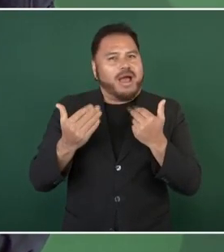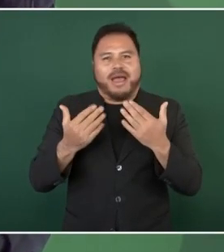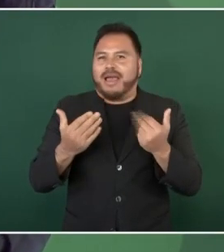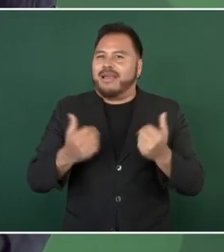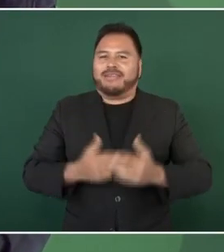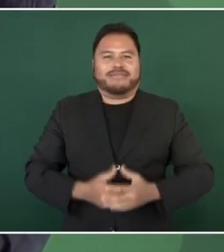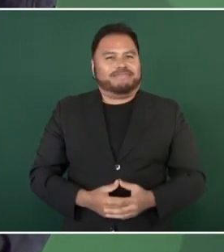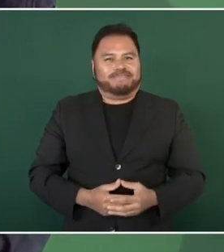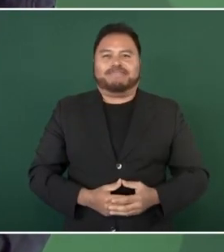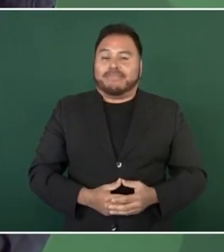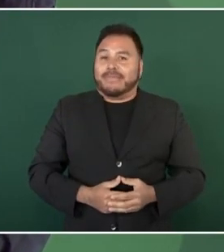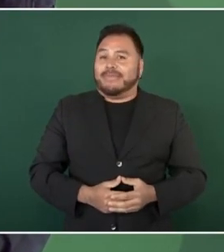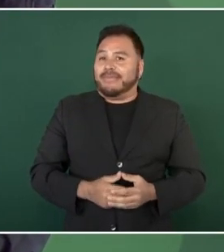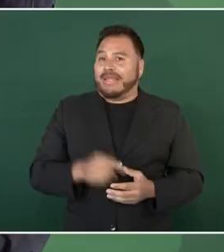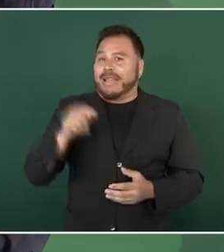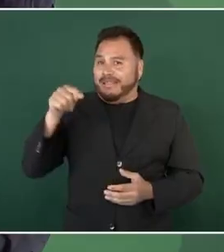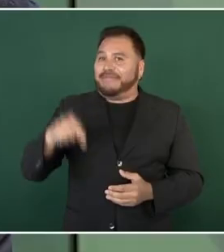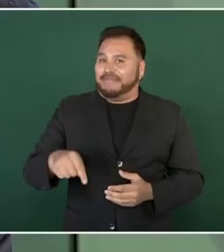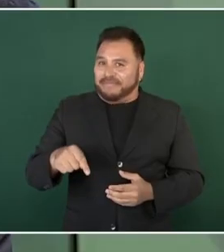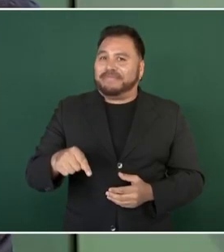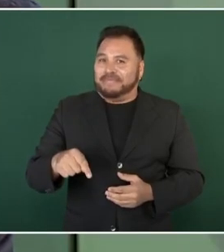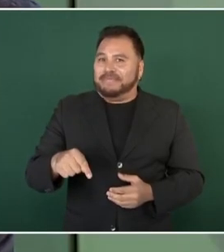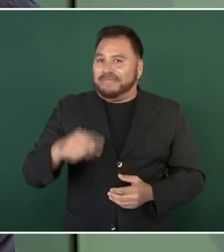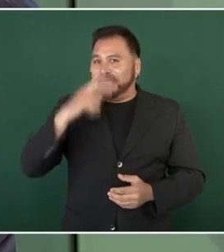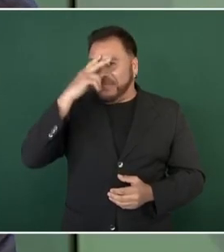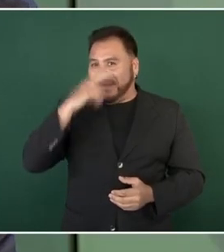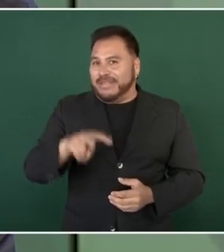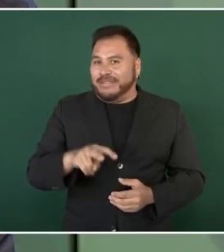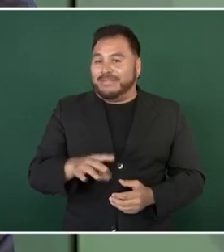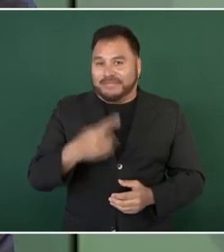Nada más piensen cómo